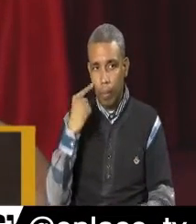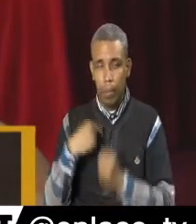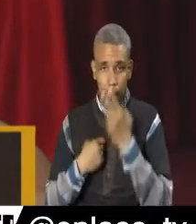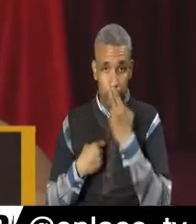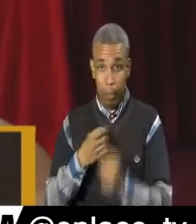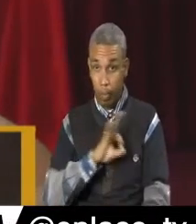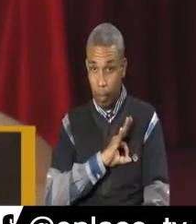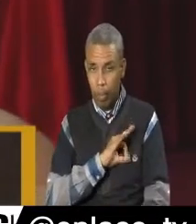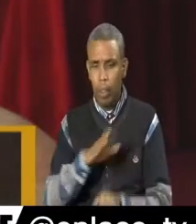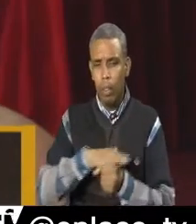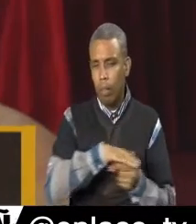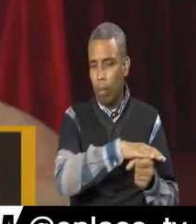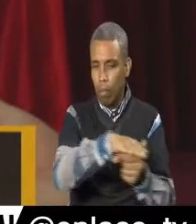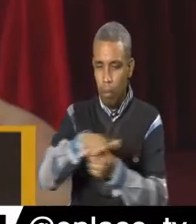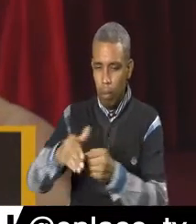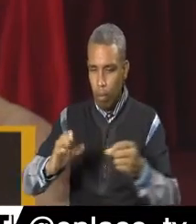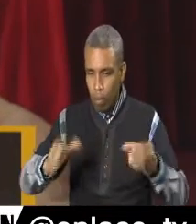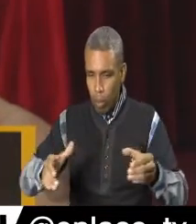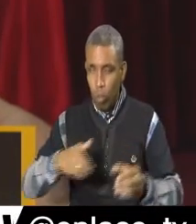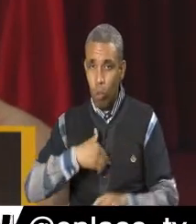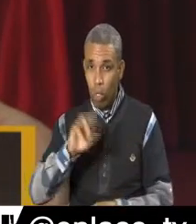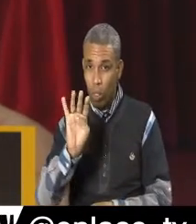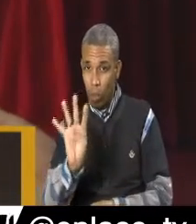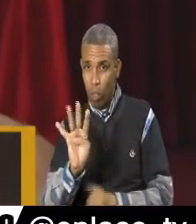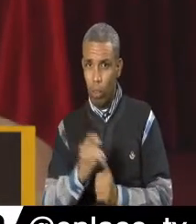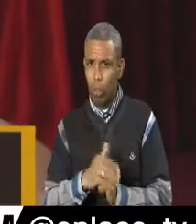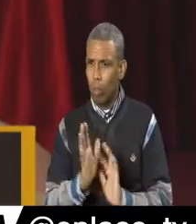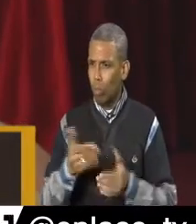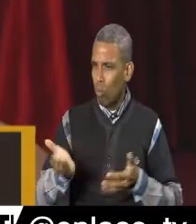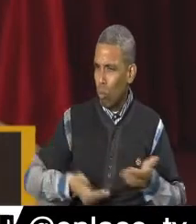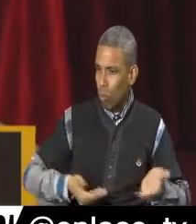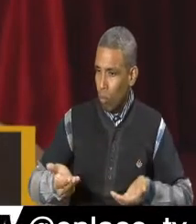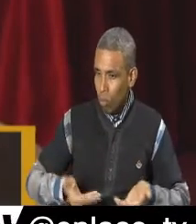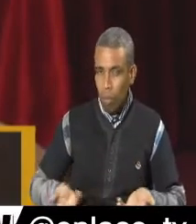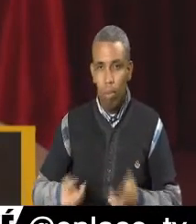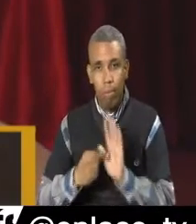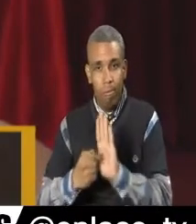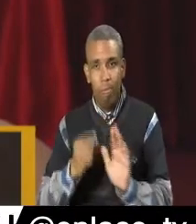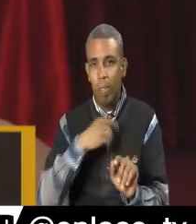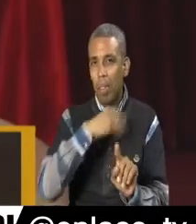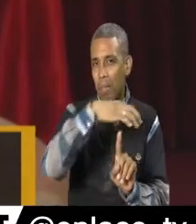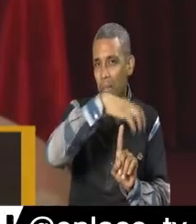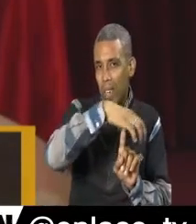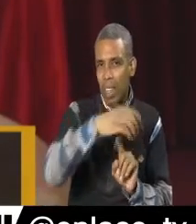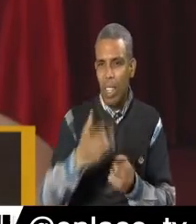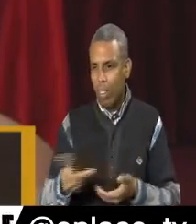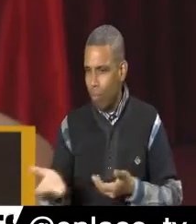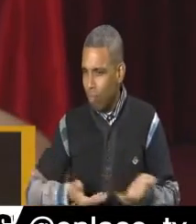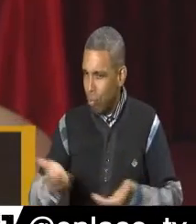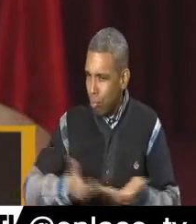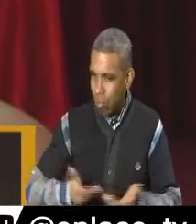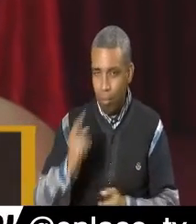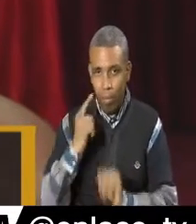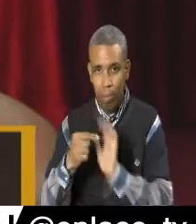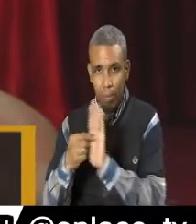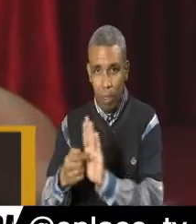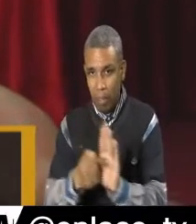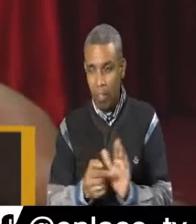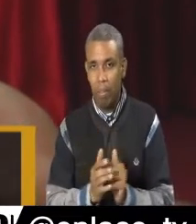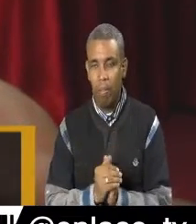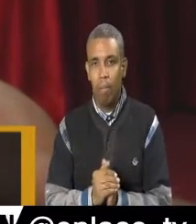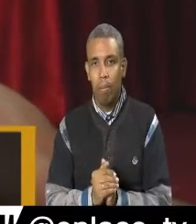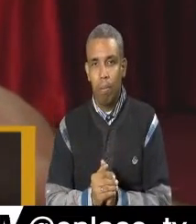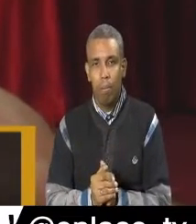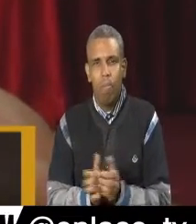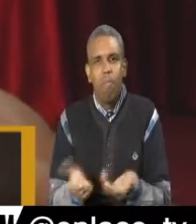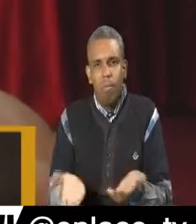en la Comuna 4, es una feria de servicios, es nuestra segunda feria de servicios para toda la comunidad de Barranca Bermeja. Vamos a estar con